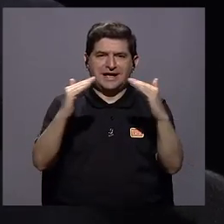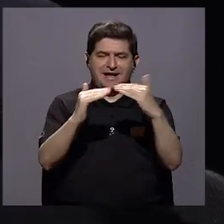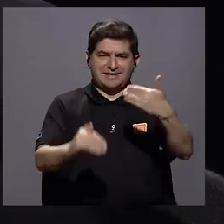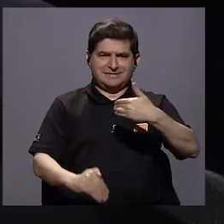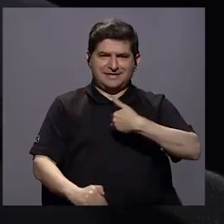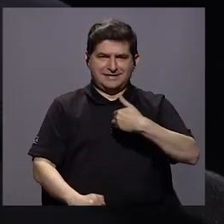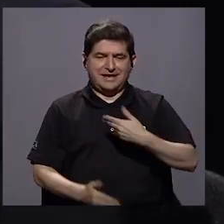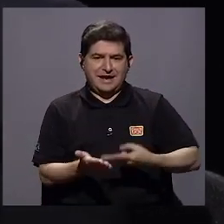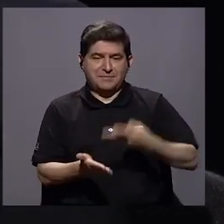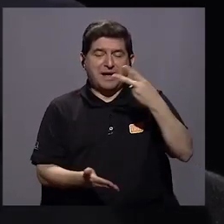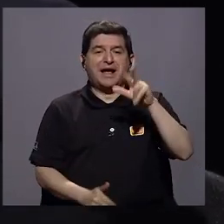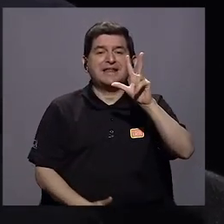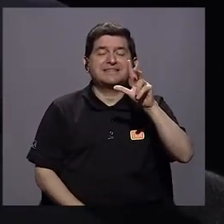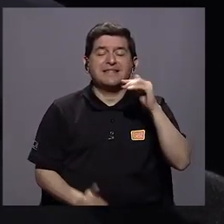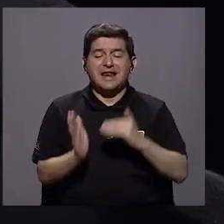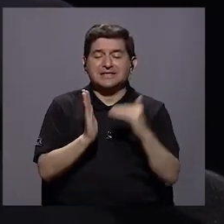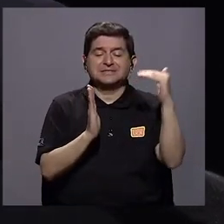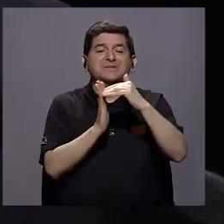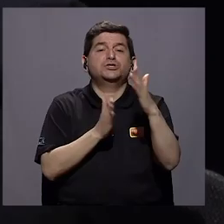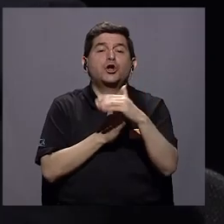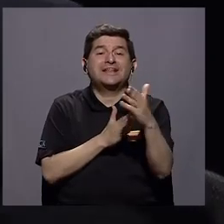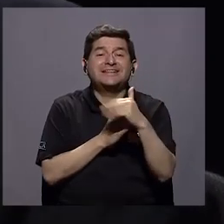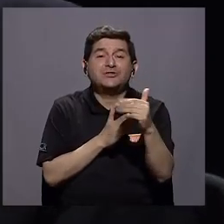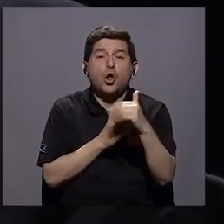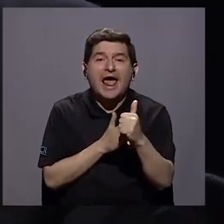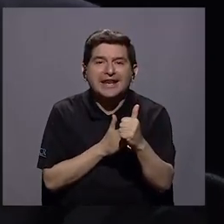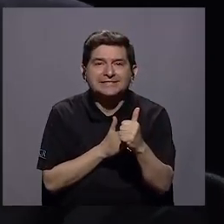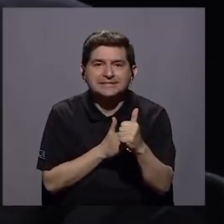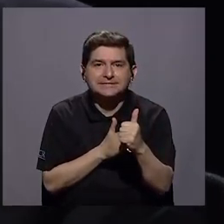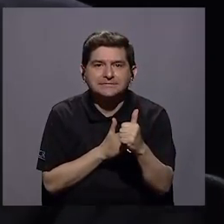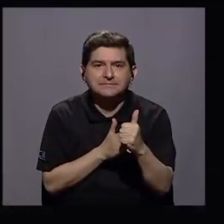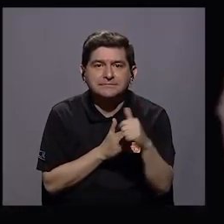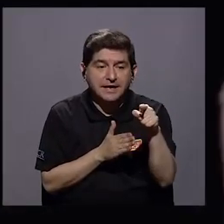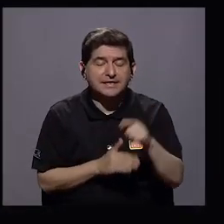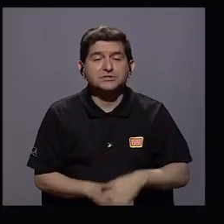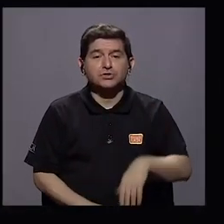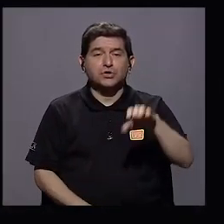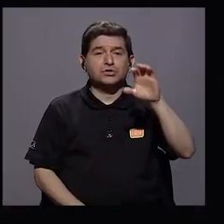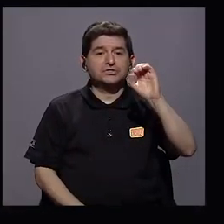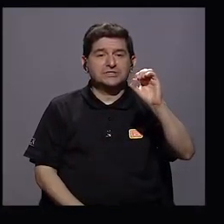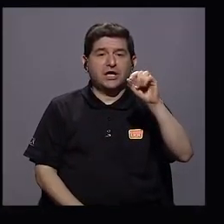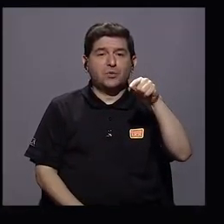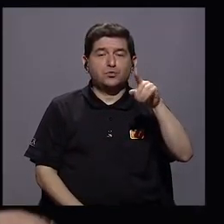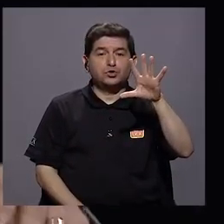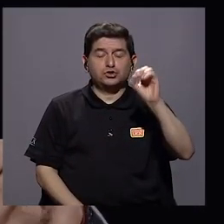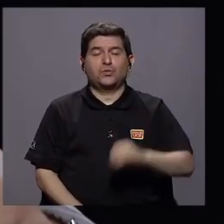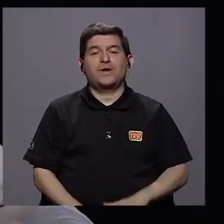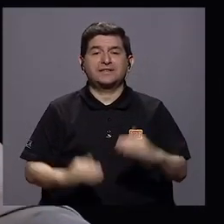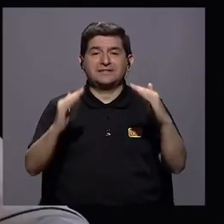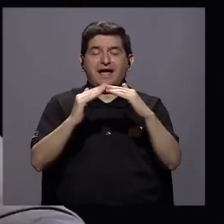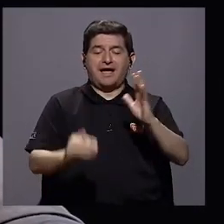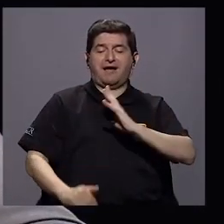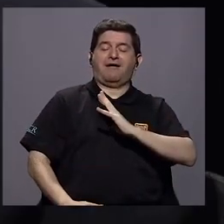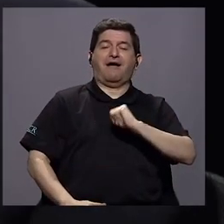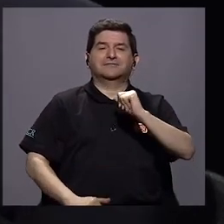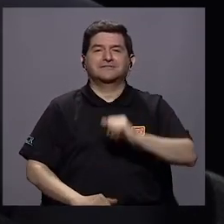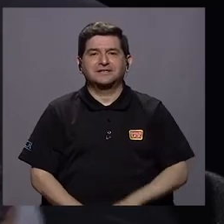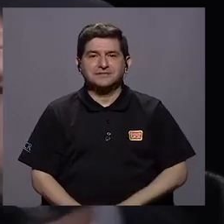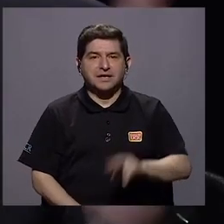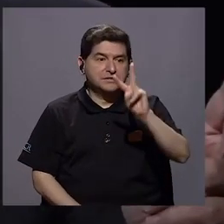casa que tiene el valor de 3 millones de dólares. Es el 0.50 en esa tasa, en las casas de lujo. O